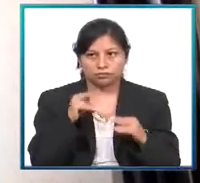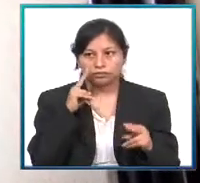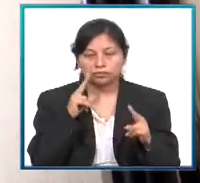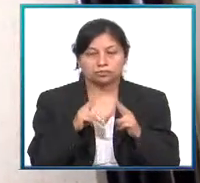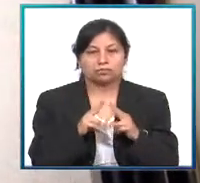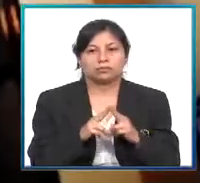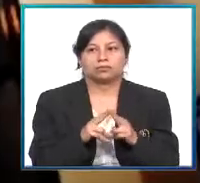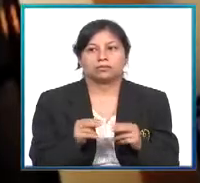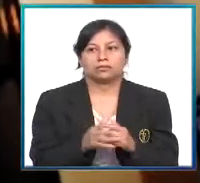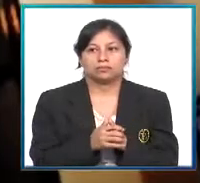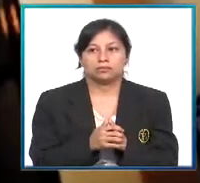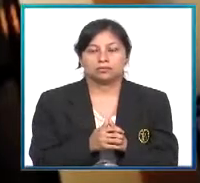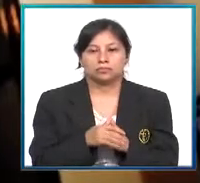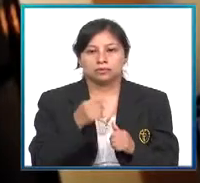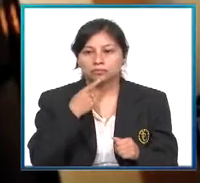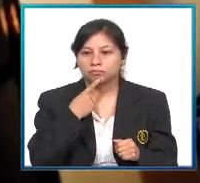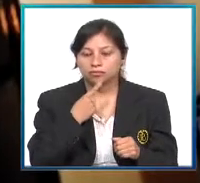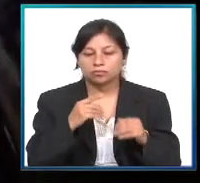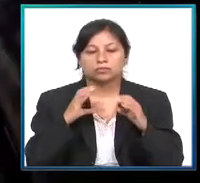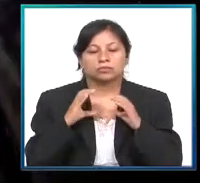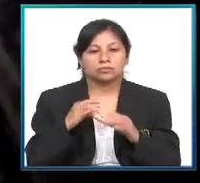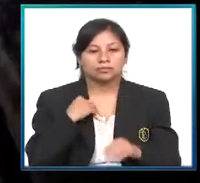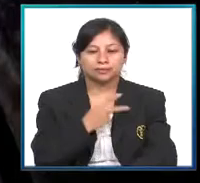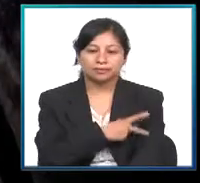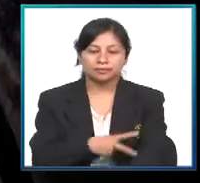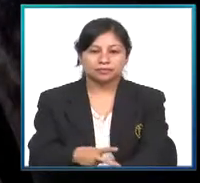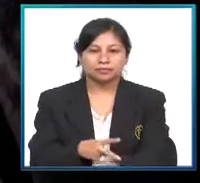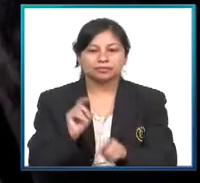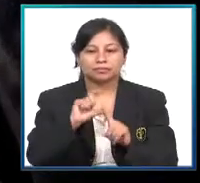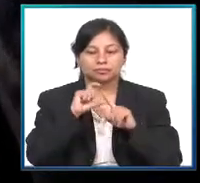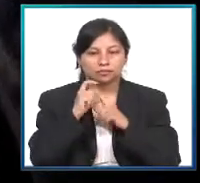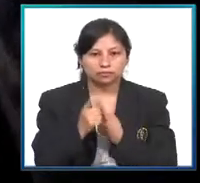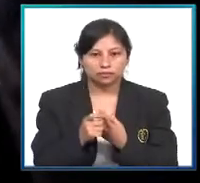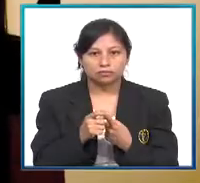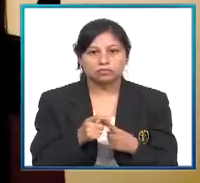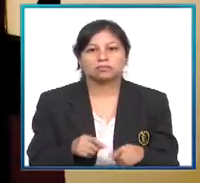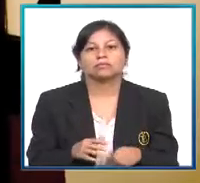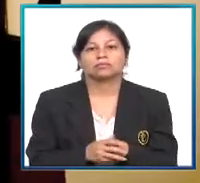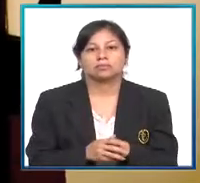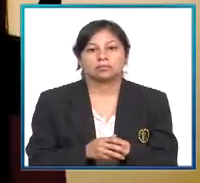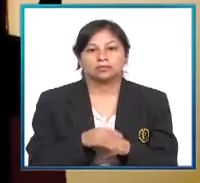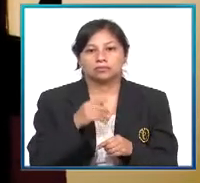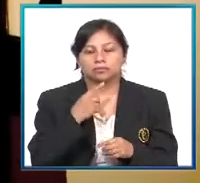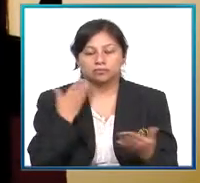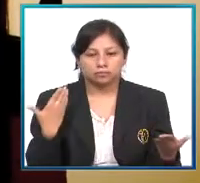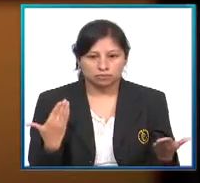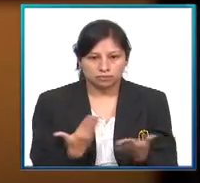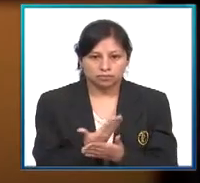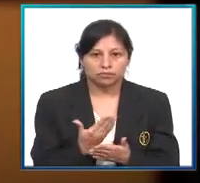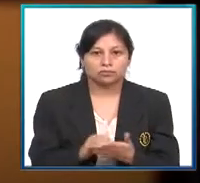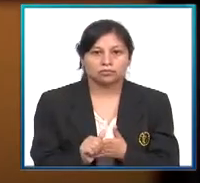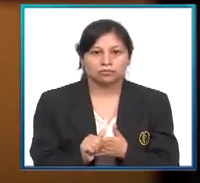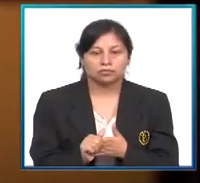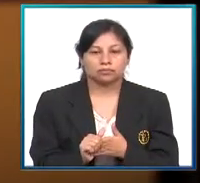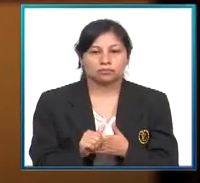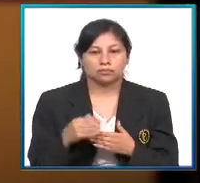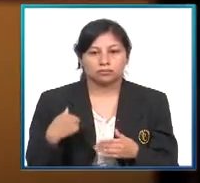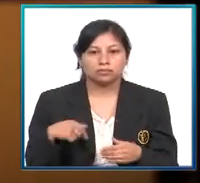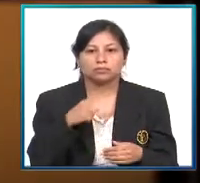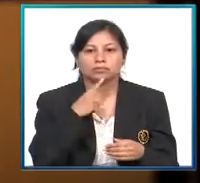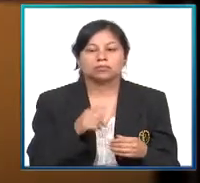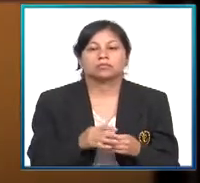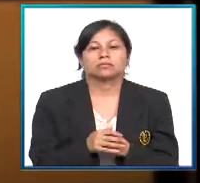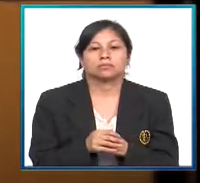Larrazábal. Declarada Patrimonio Cultural de la Nación, es obra del maestro Domingo Goicolea para uso de la familia